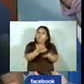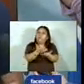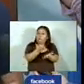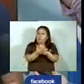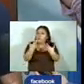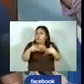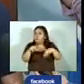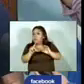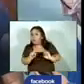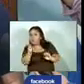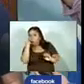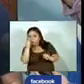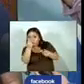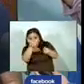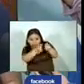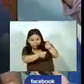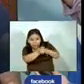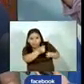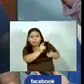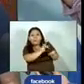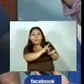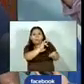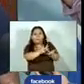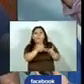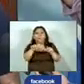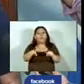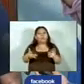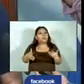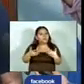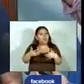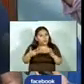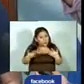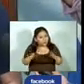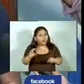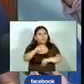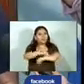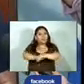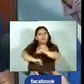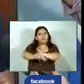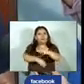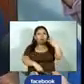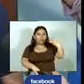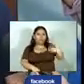imputarles el delito de lavado de dinero y activos, y es por ello que se han hecho efectivas esas órdenes de detención.